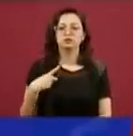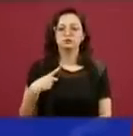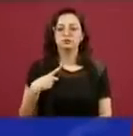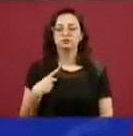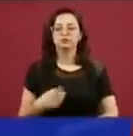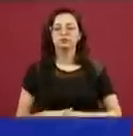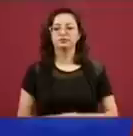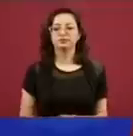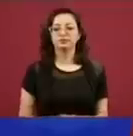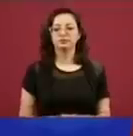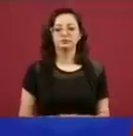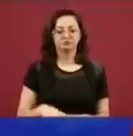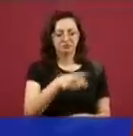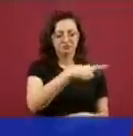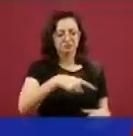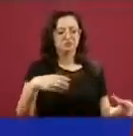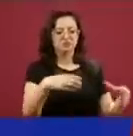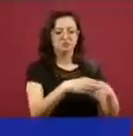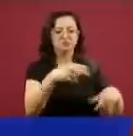los científicos.